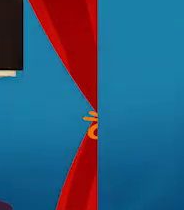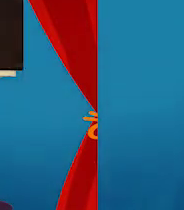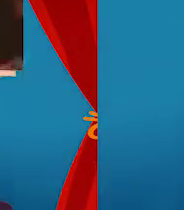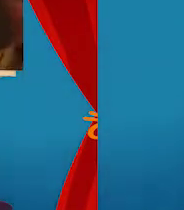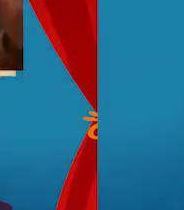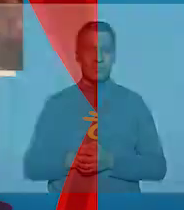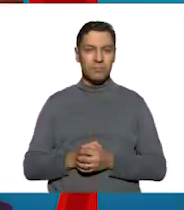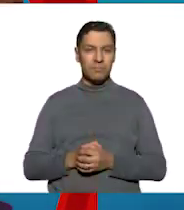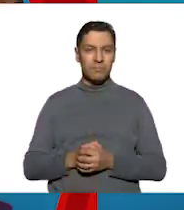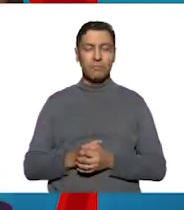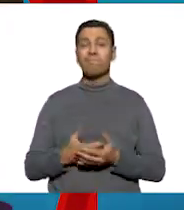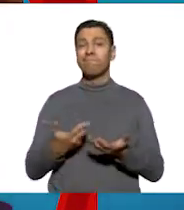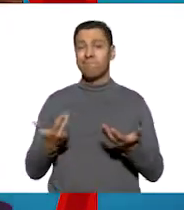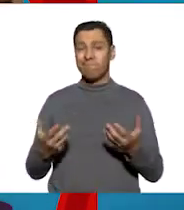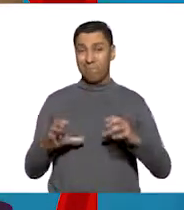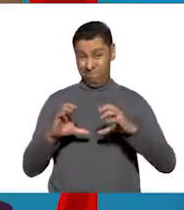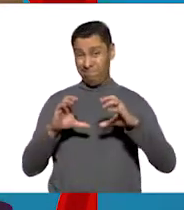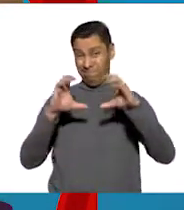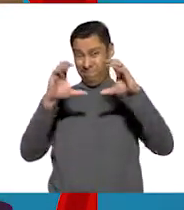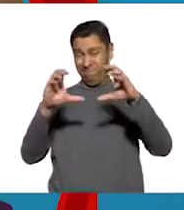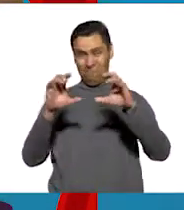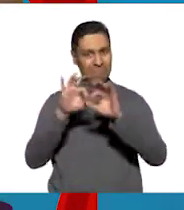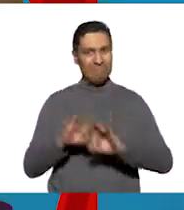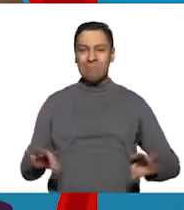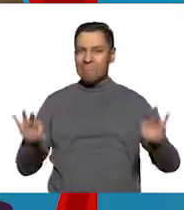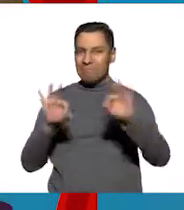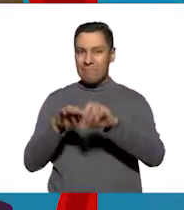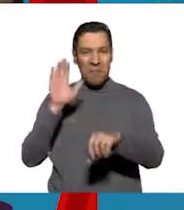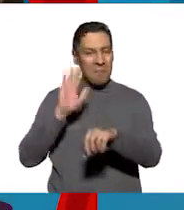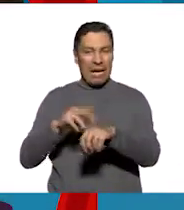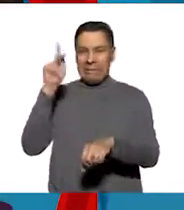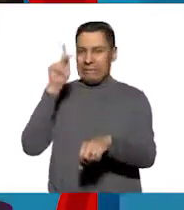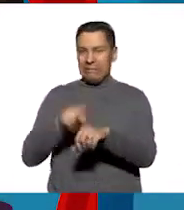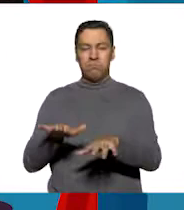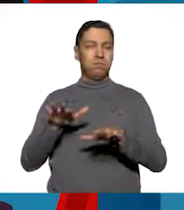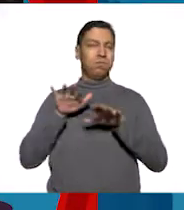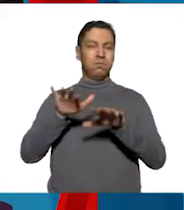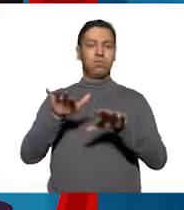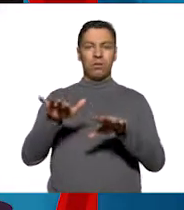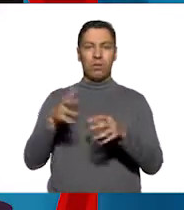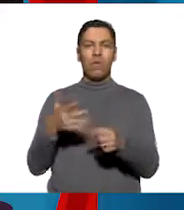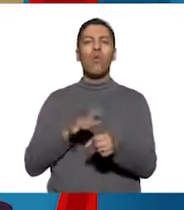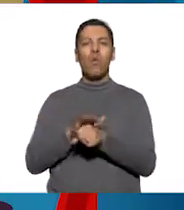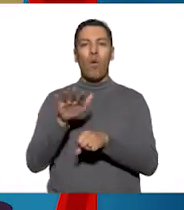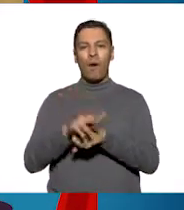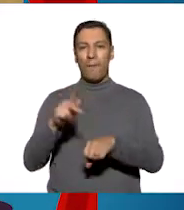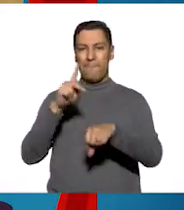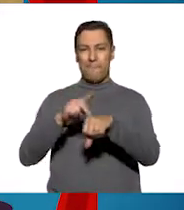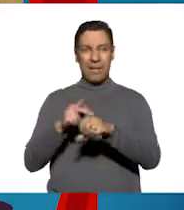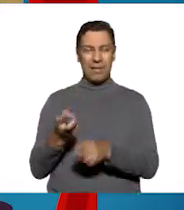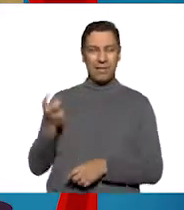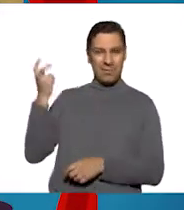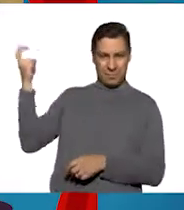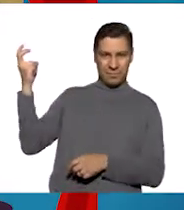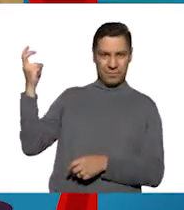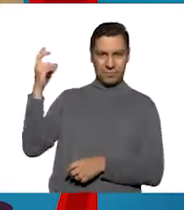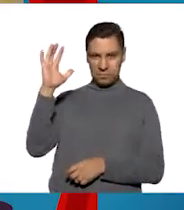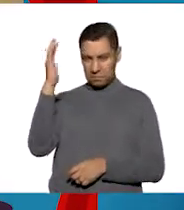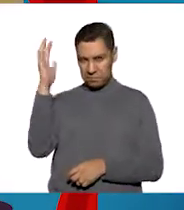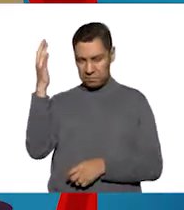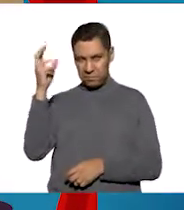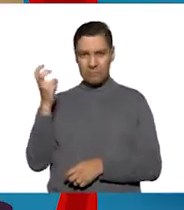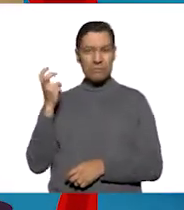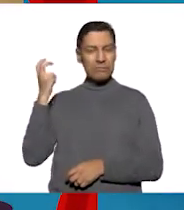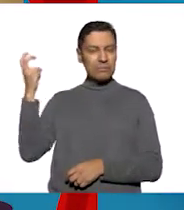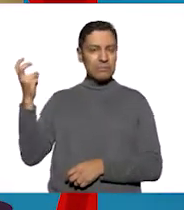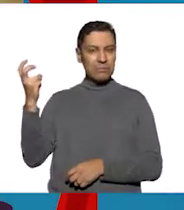Y definitivamente la pieza estelar en toda esta sala, porque es la más impresionante, es la Piedra del Sol. Esta piedra